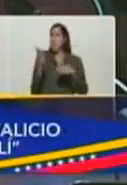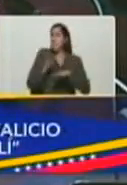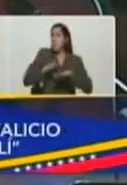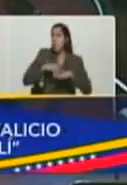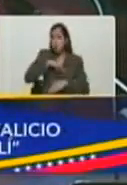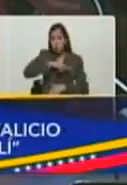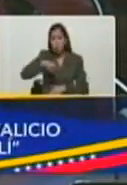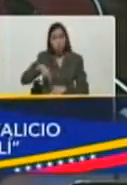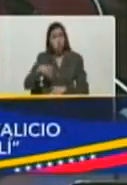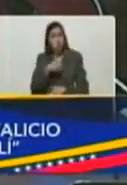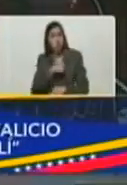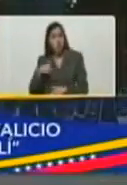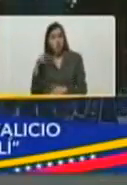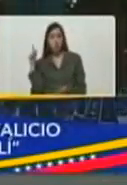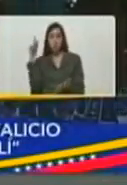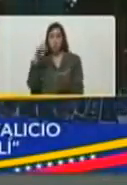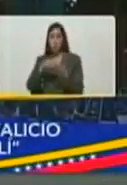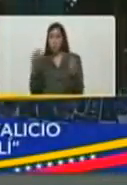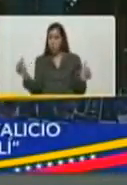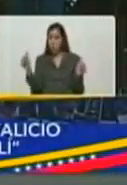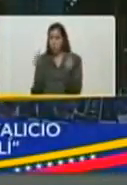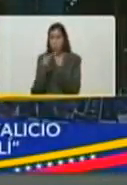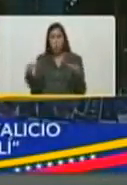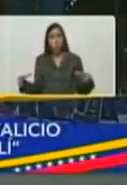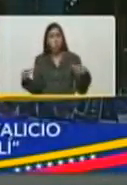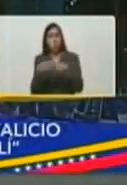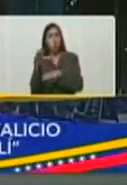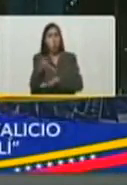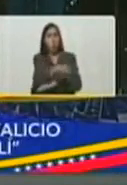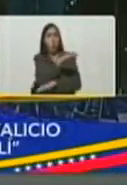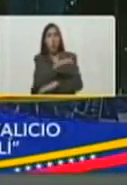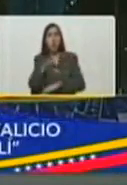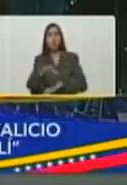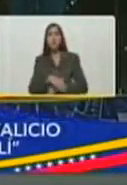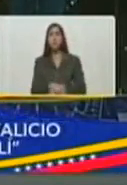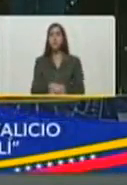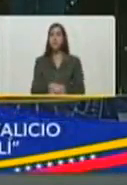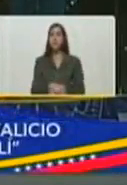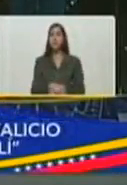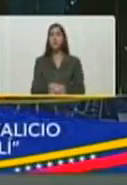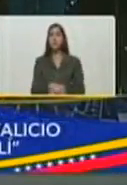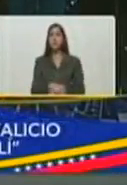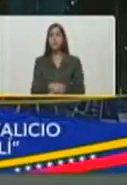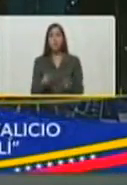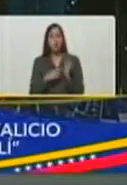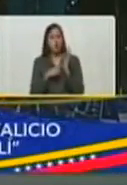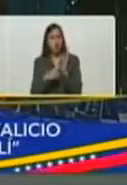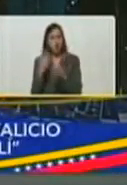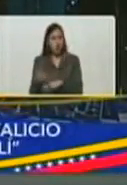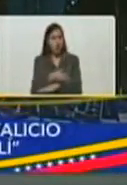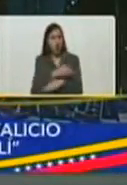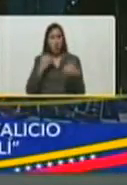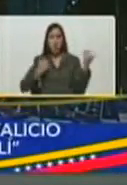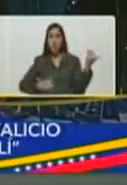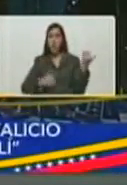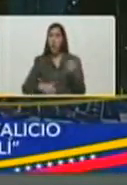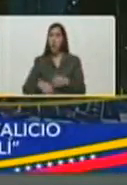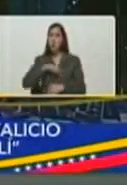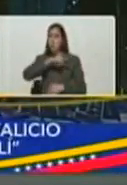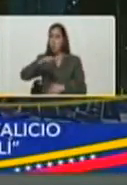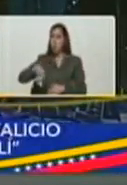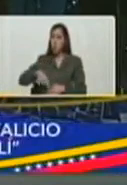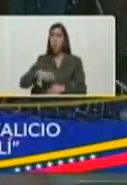estar aquí junto con todos los cantores para, como decía Ali, para bebernos los